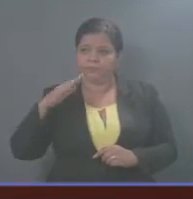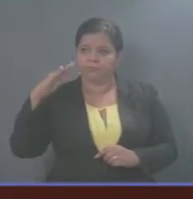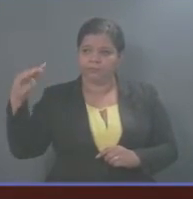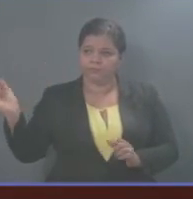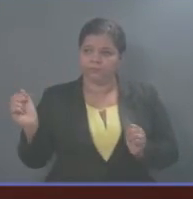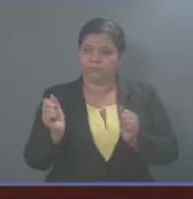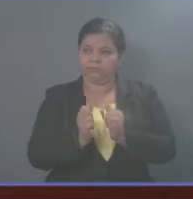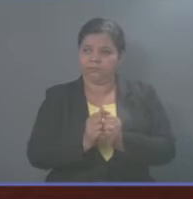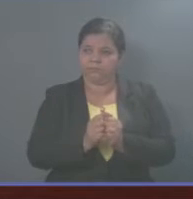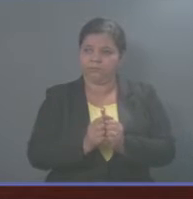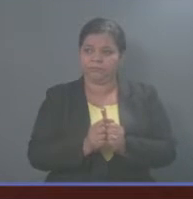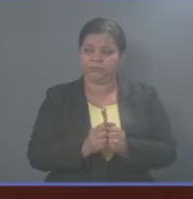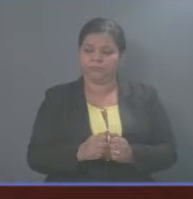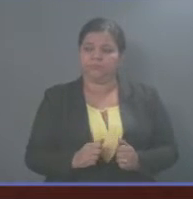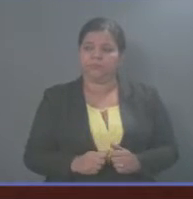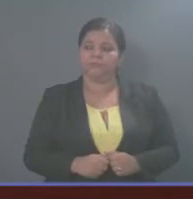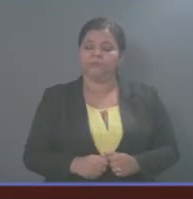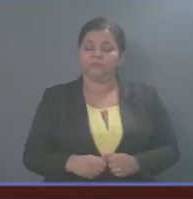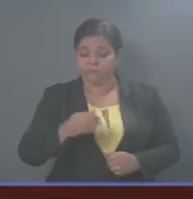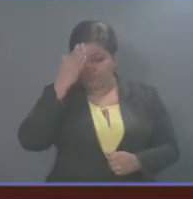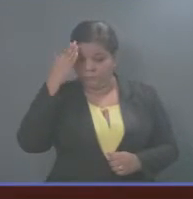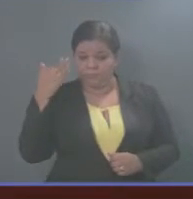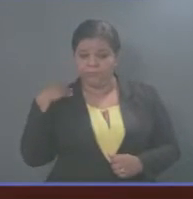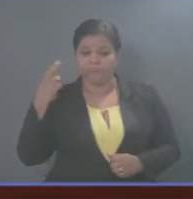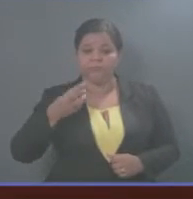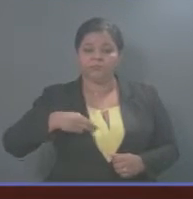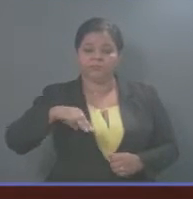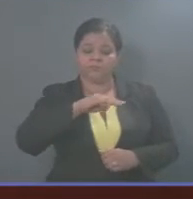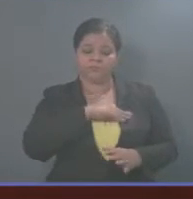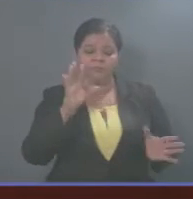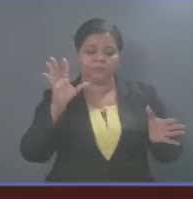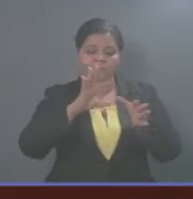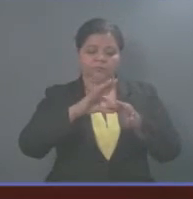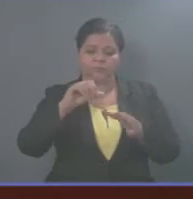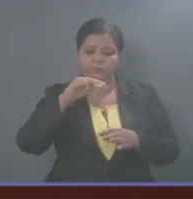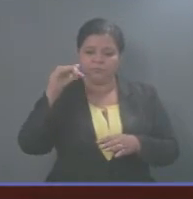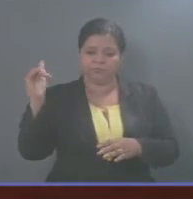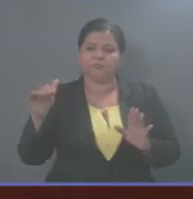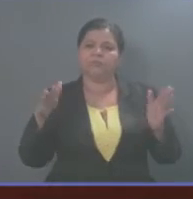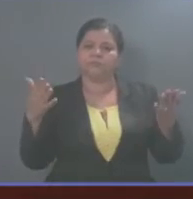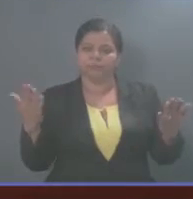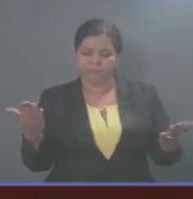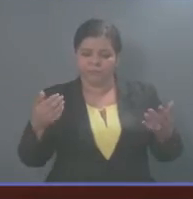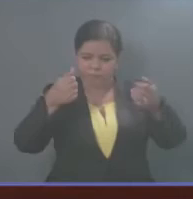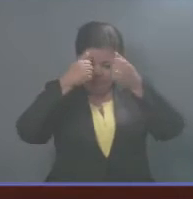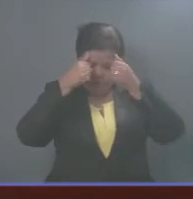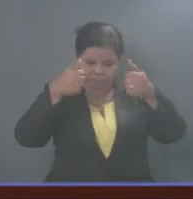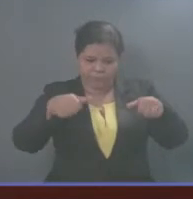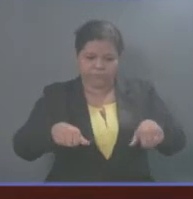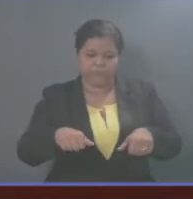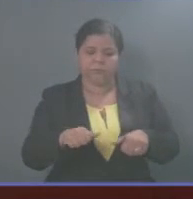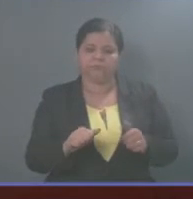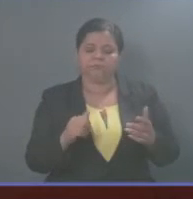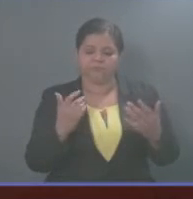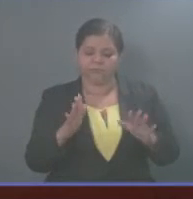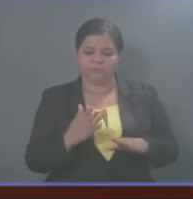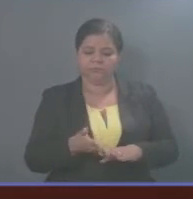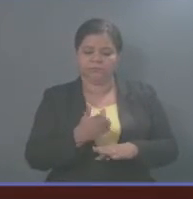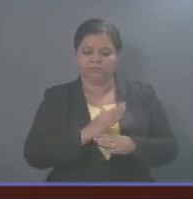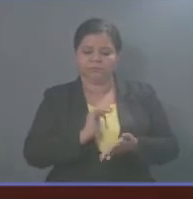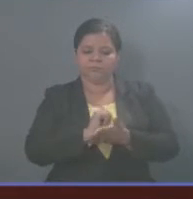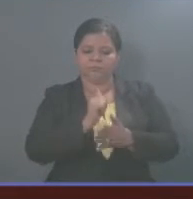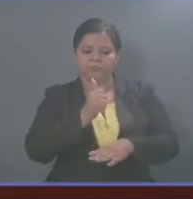por medio de la ministra de Relaciones Exteriores en el sentido se ratifique el acuerdo al que se establece